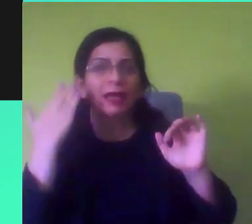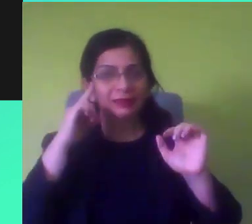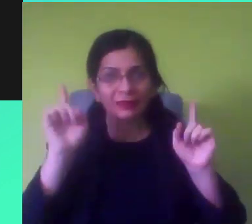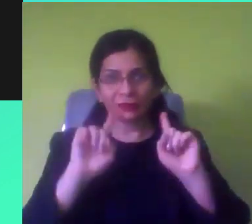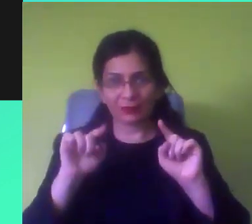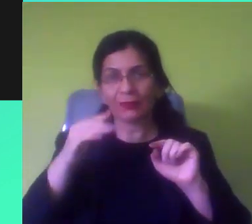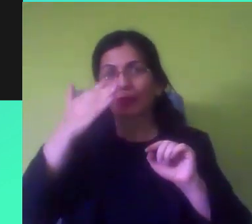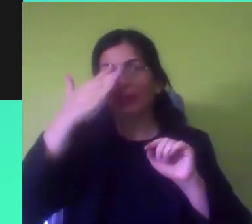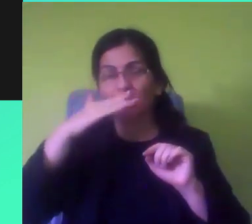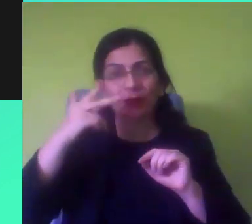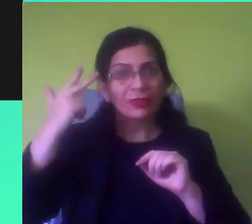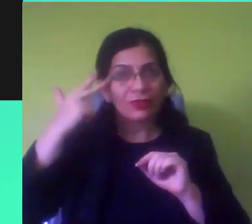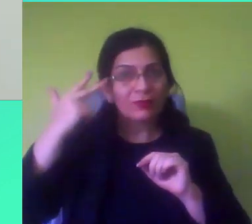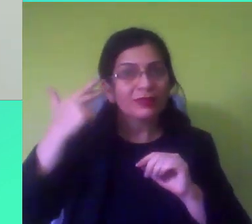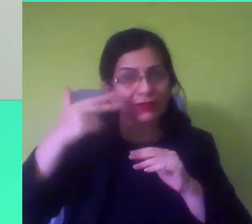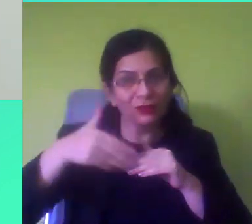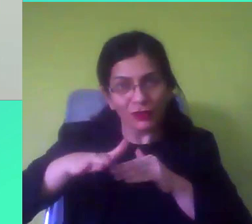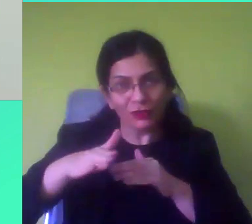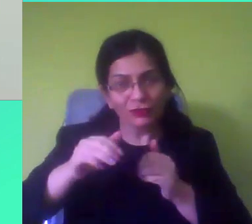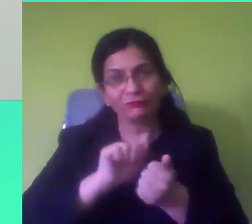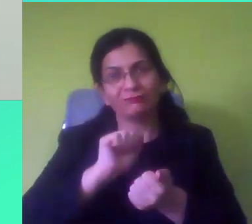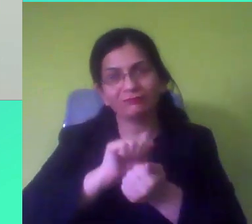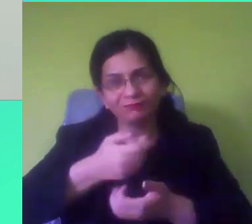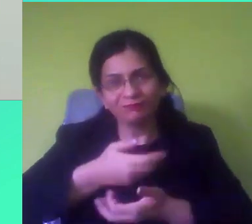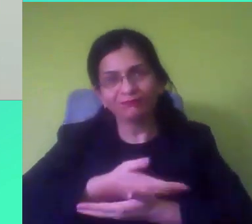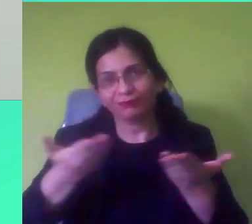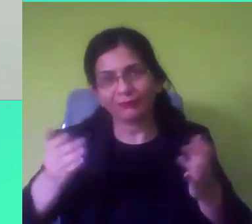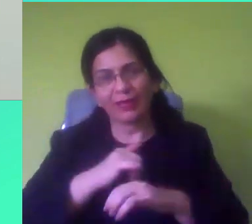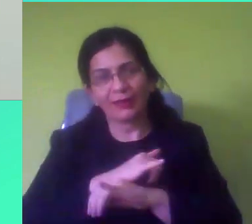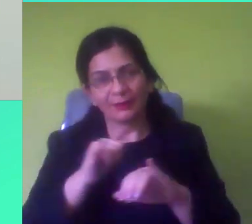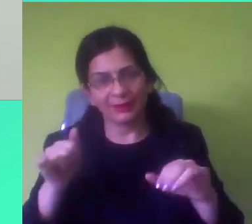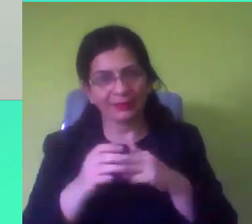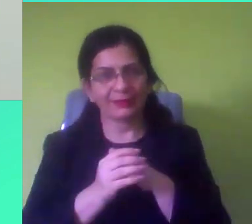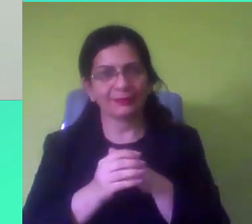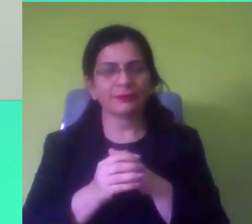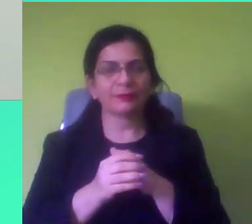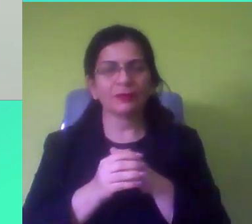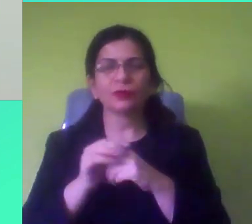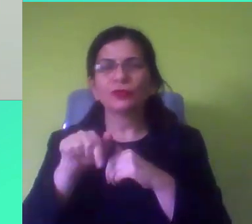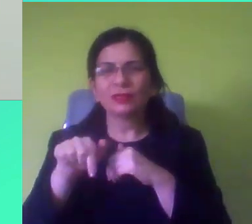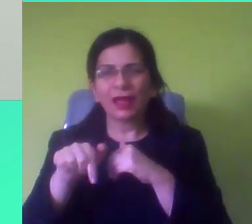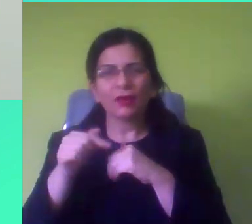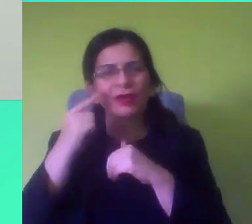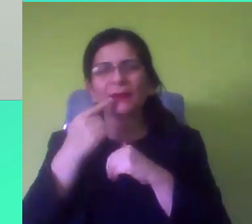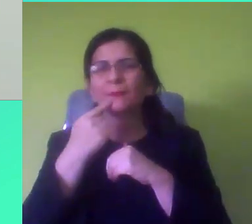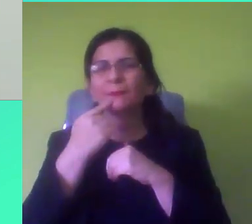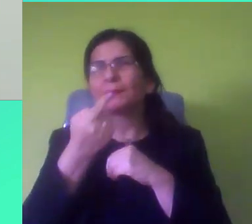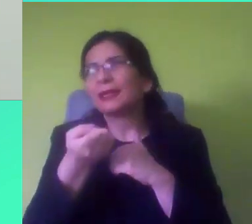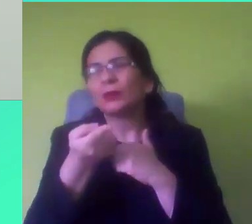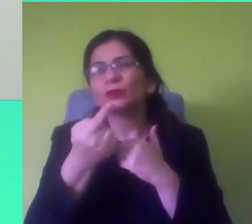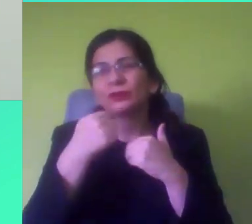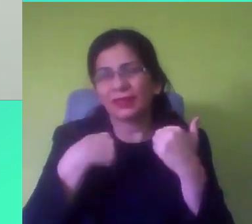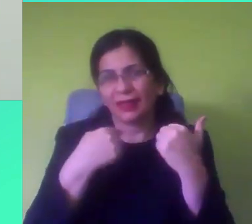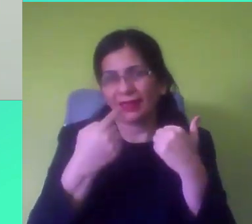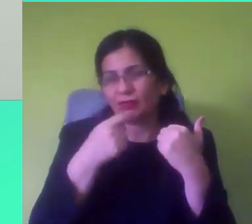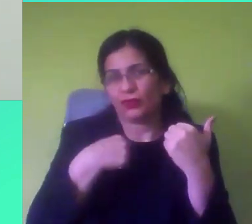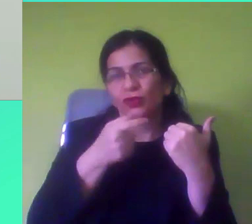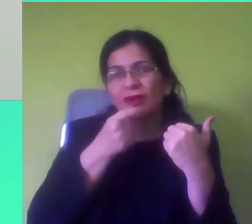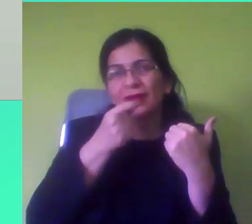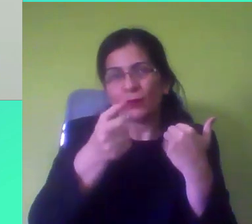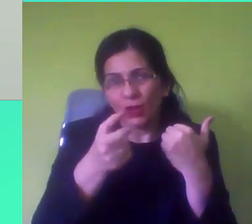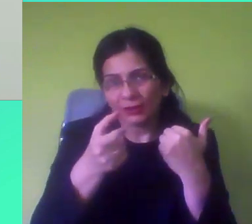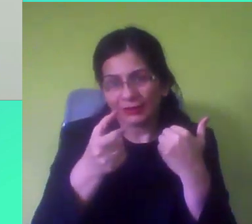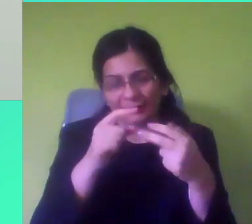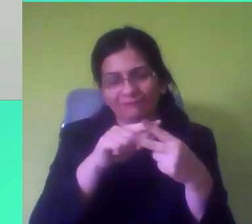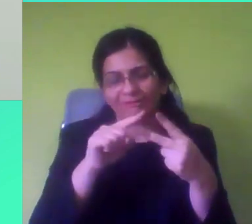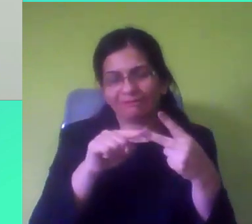hablado recién Lucas, ¿no? Entonces, básicamente, para poder responder a estas dos preguntas, lo primero que